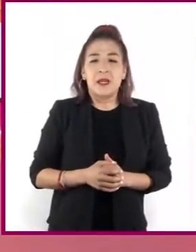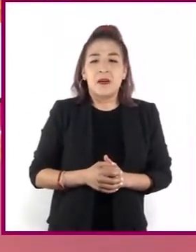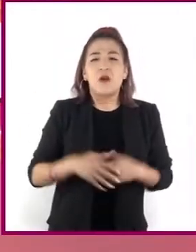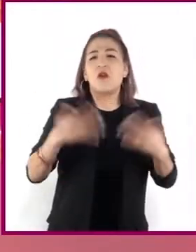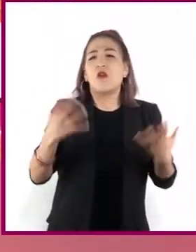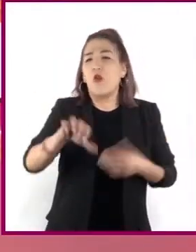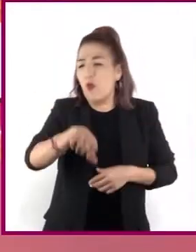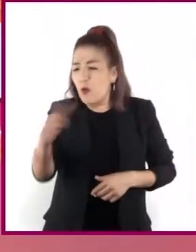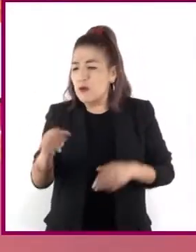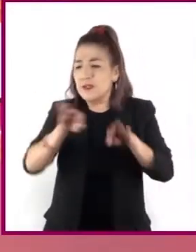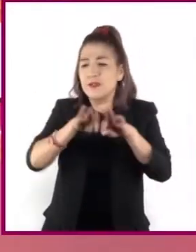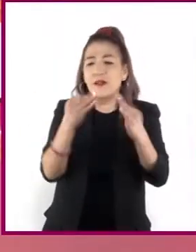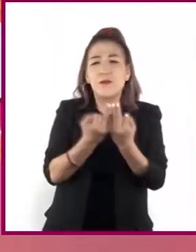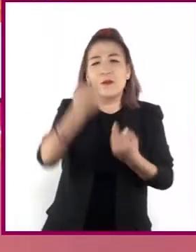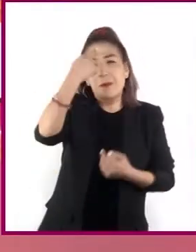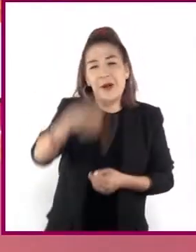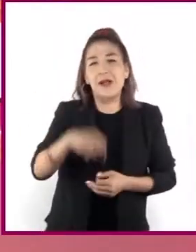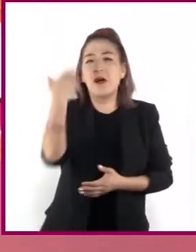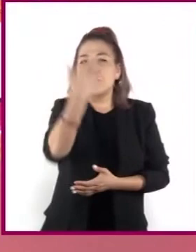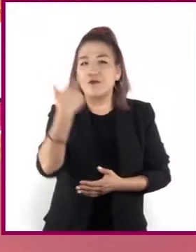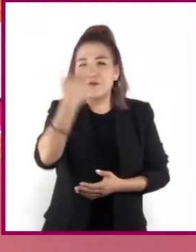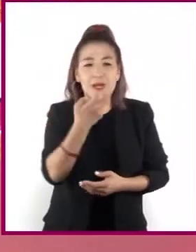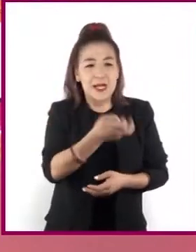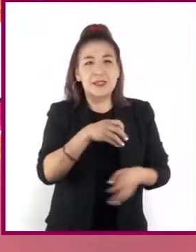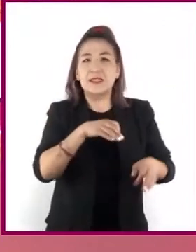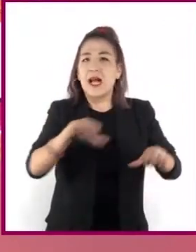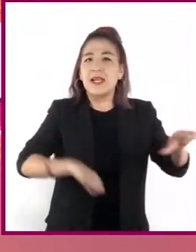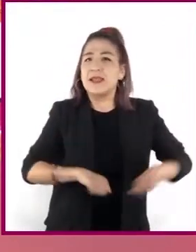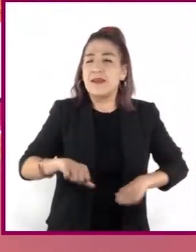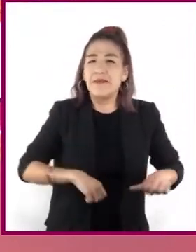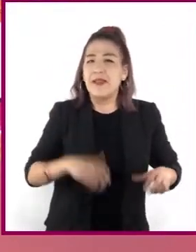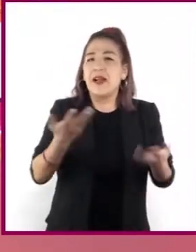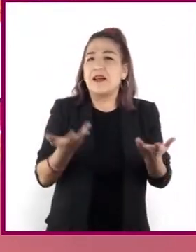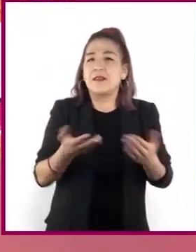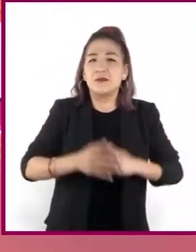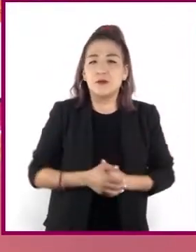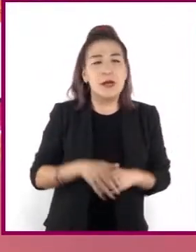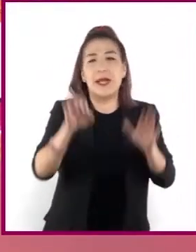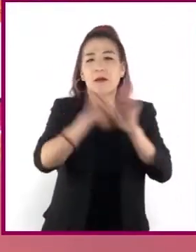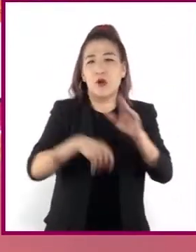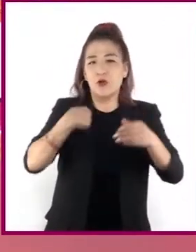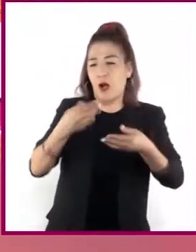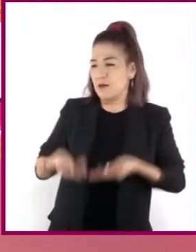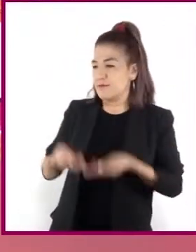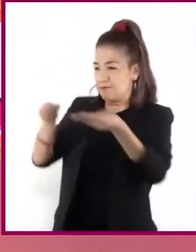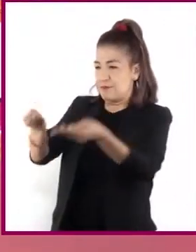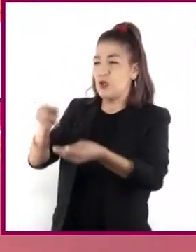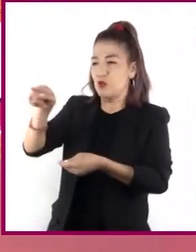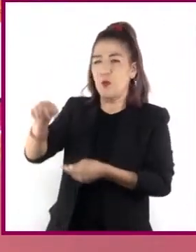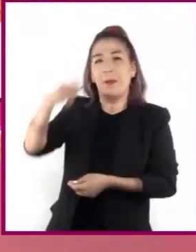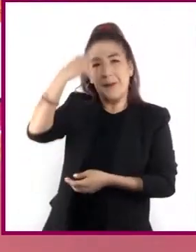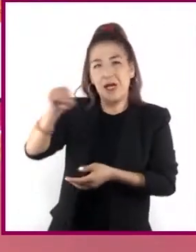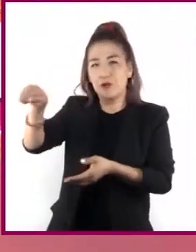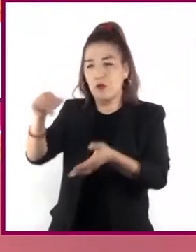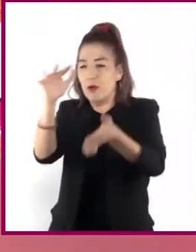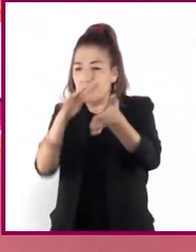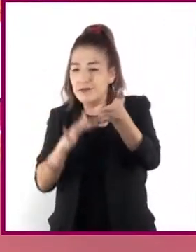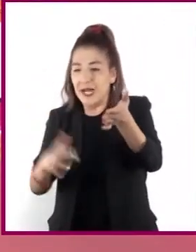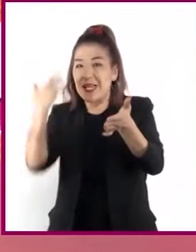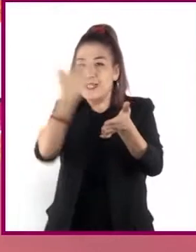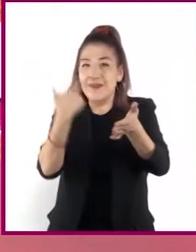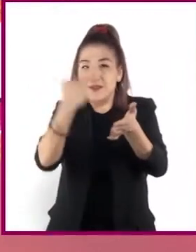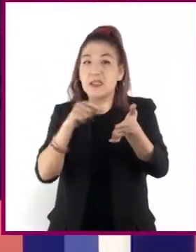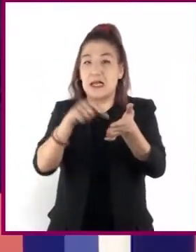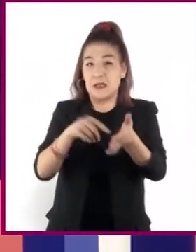evaluar el trabajo? Por ejemplo, ¿se lo podríamos dar a usted y así tener más certeza de que estamos